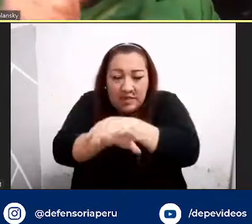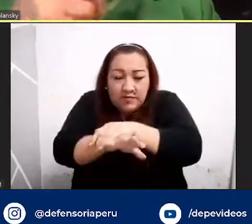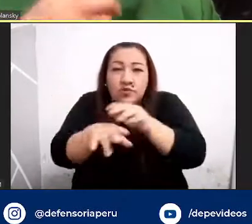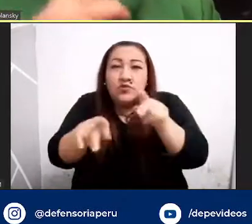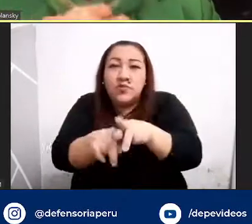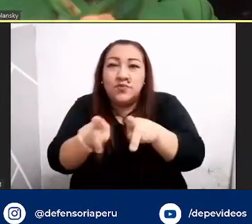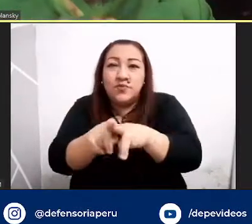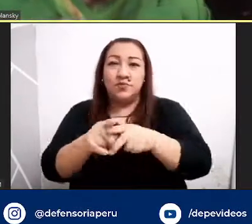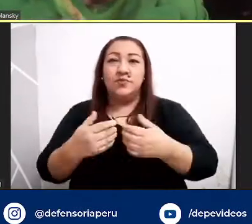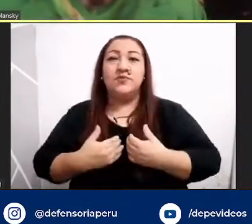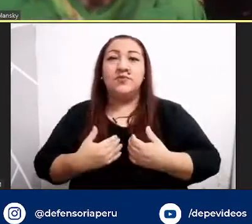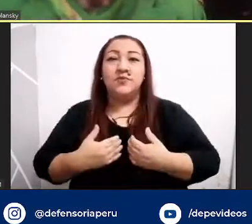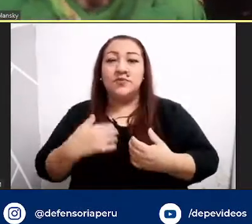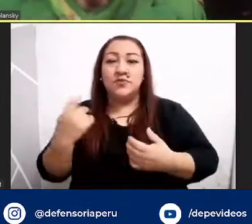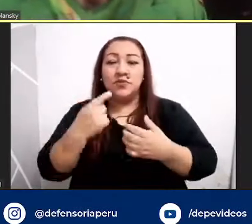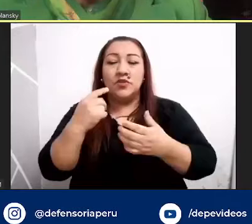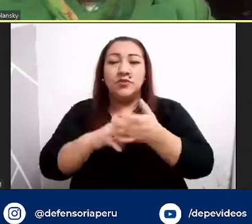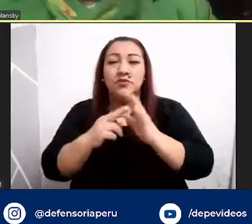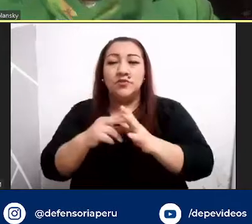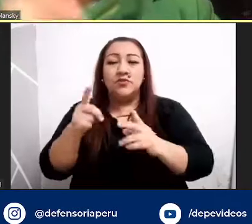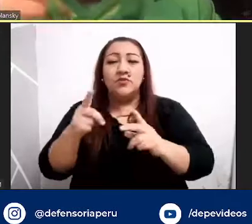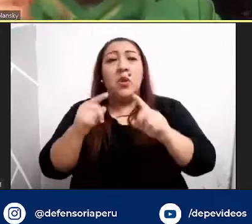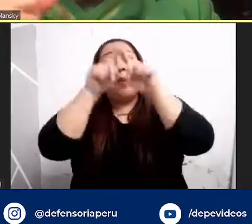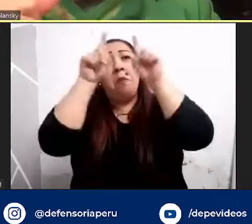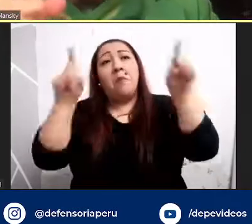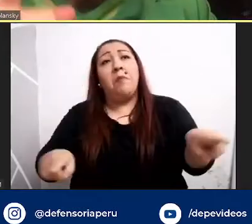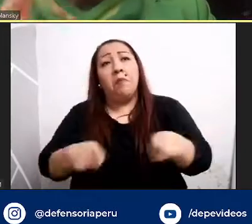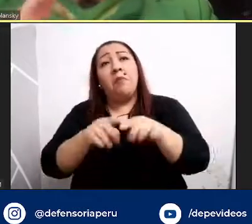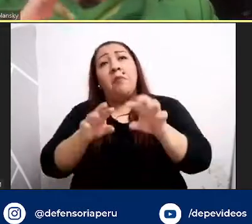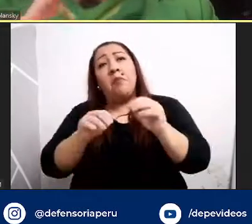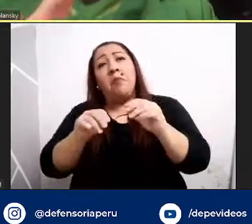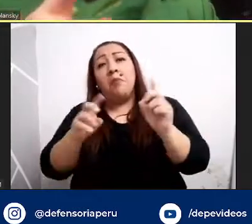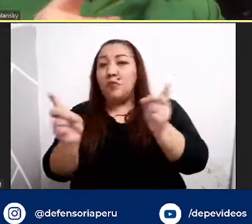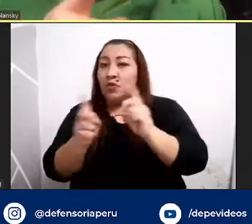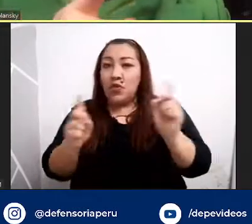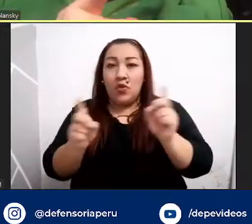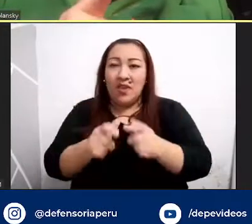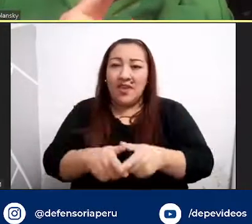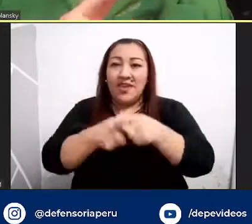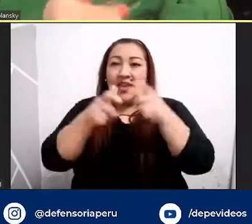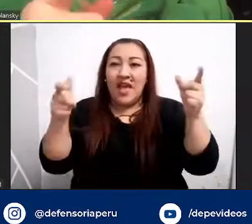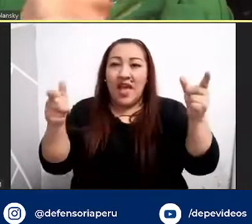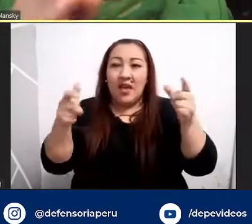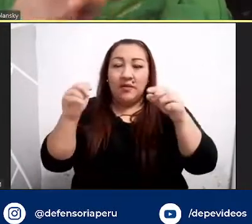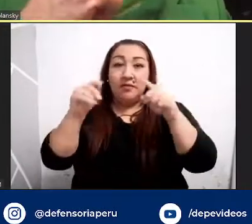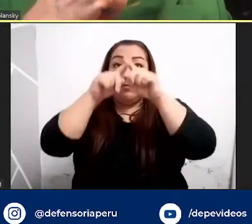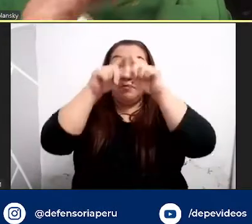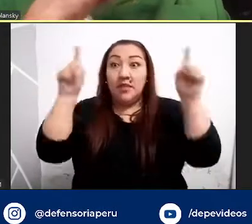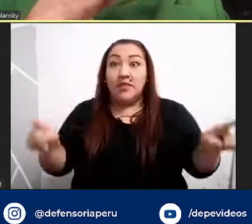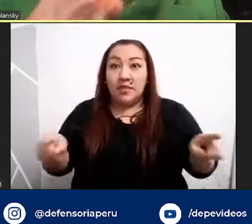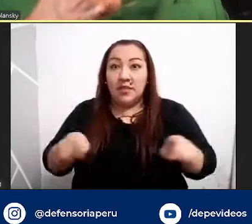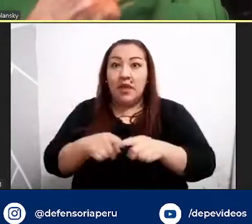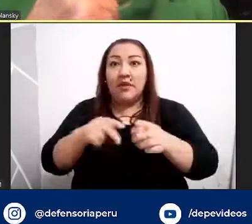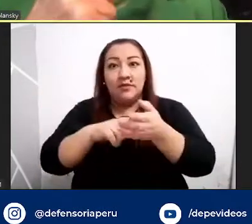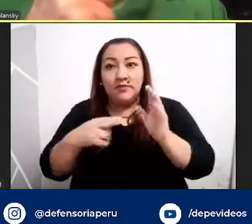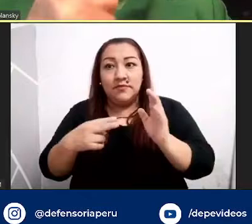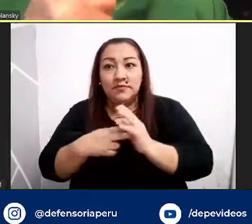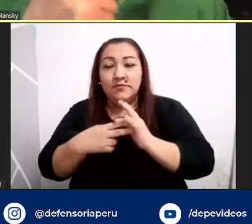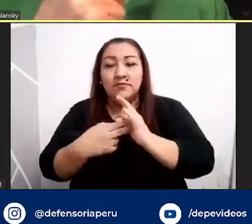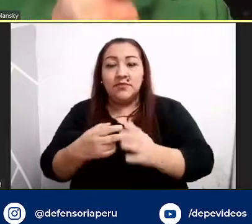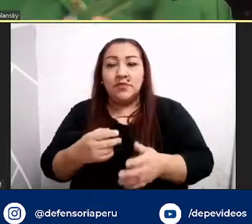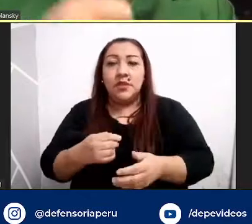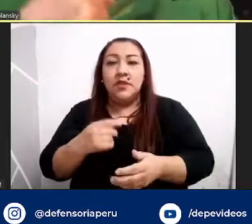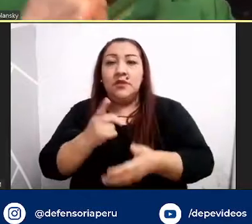no es solamente una ventanilla, es un gran ventanal, diría yo, a fuerza de activar